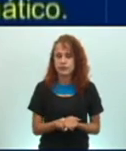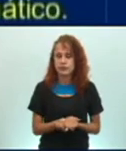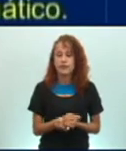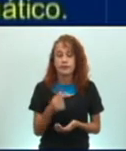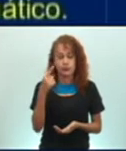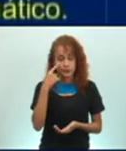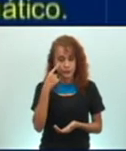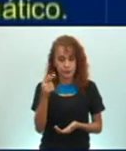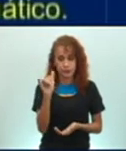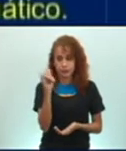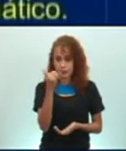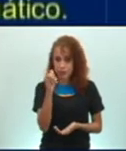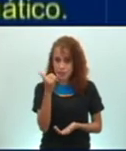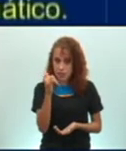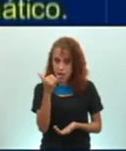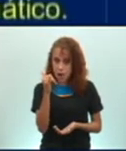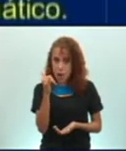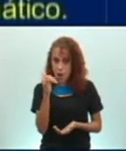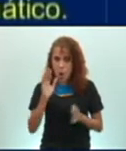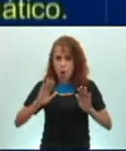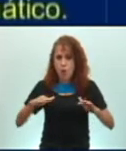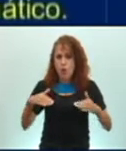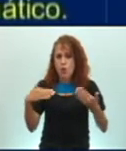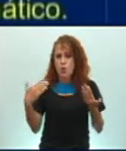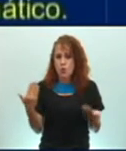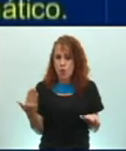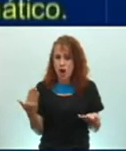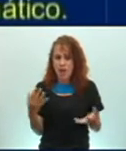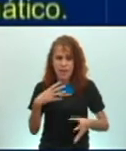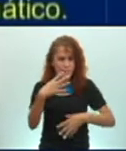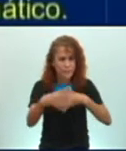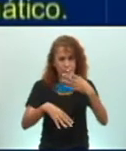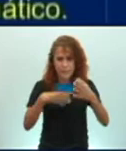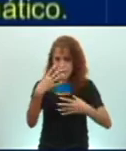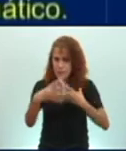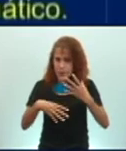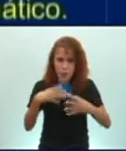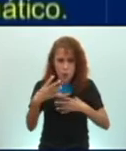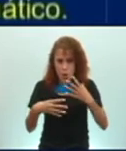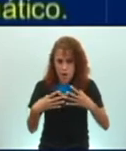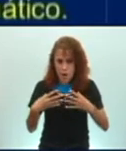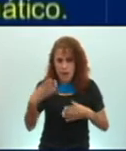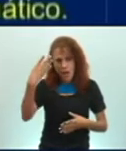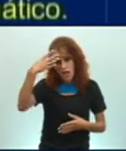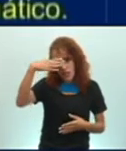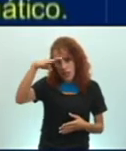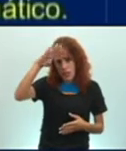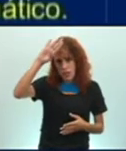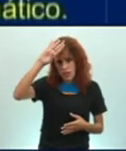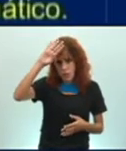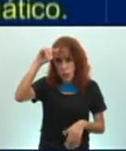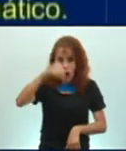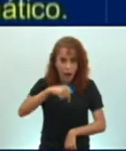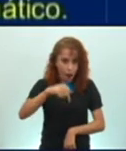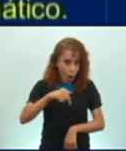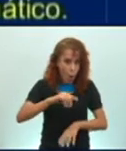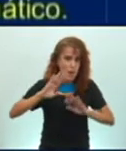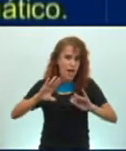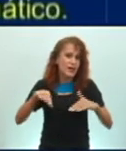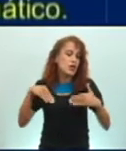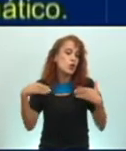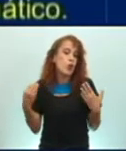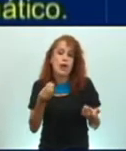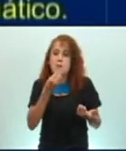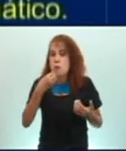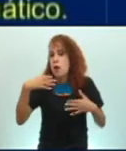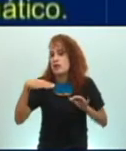A partir de lo que muestra el material audiovisual, cuáles son las principales problemáticas que enfrenta nuestro país en el presente y